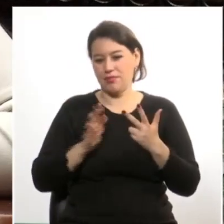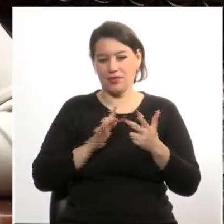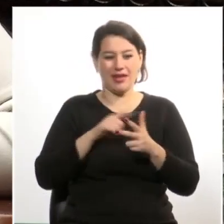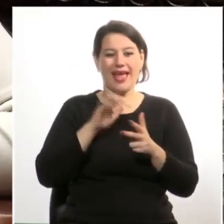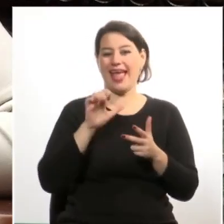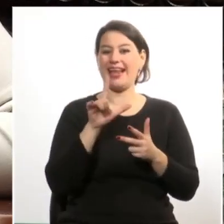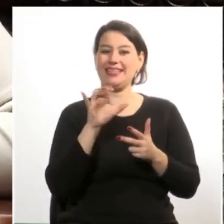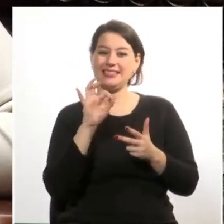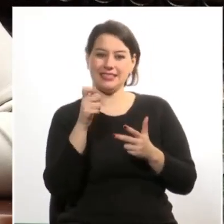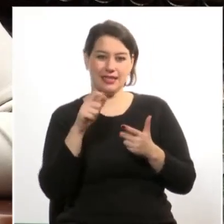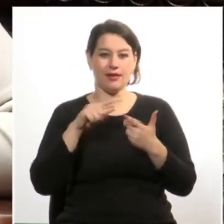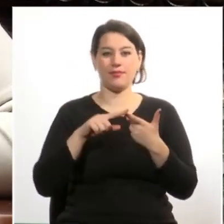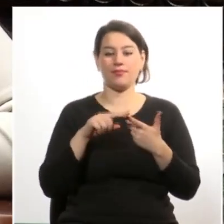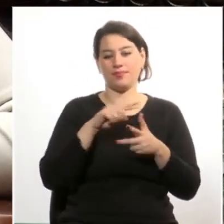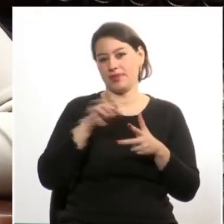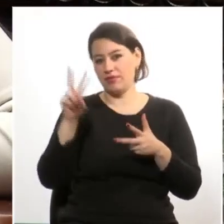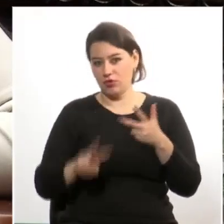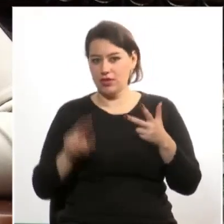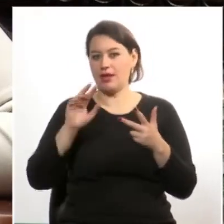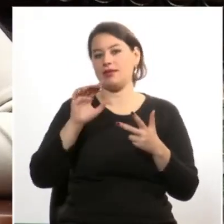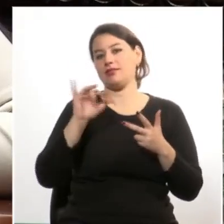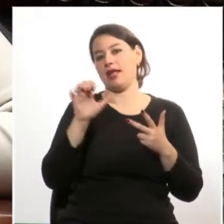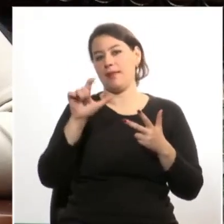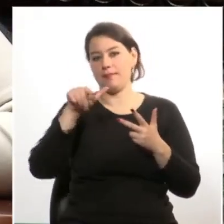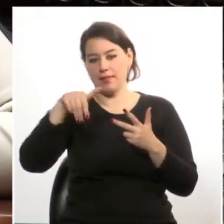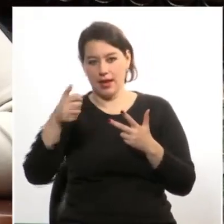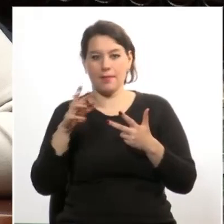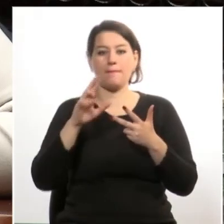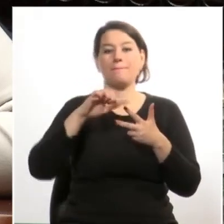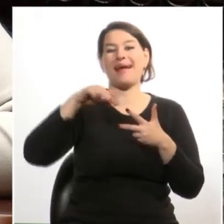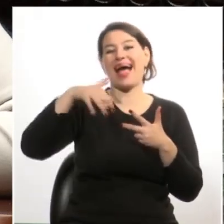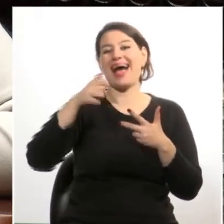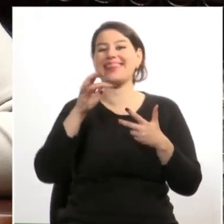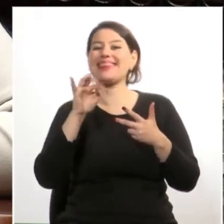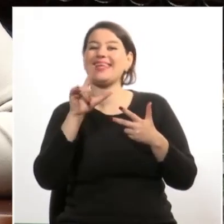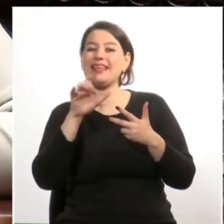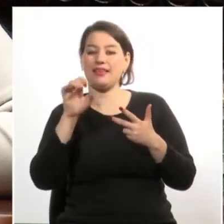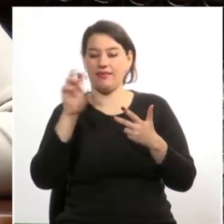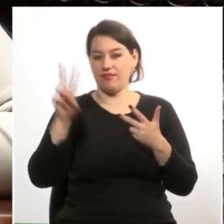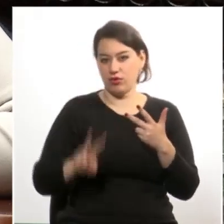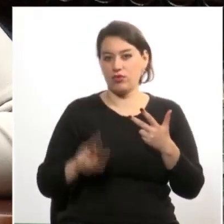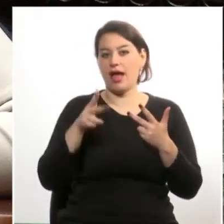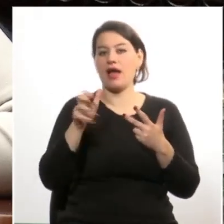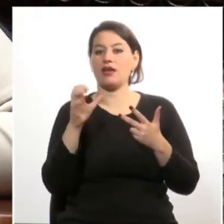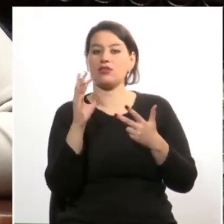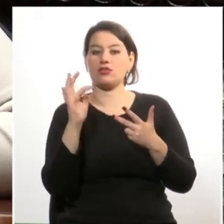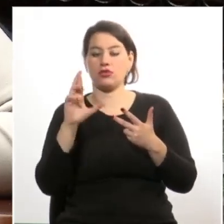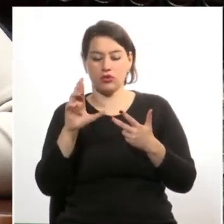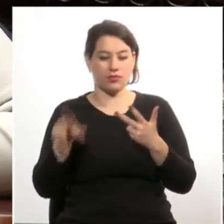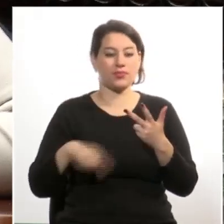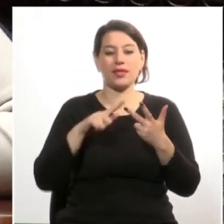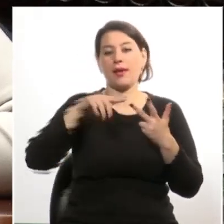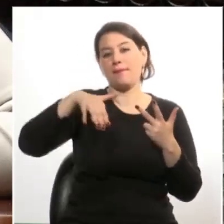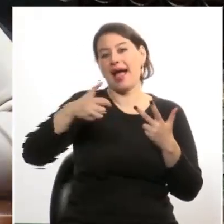de Lepiani, viuda de Selmar Michelini; Matilde Rodríguez Larreta, viuda de Héctor Gutiérrez Ruiz; y